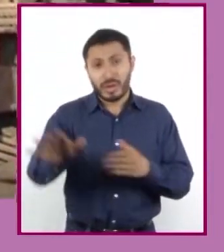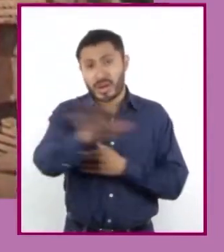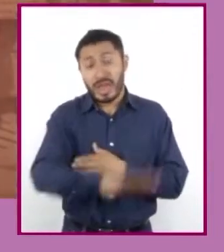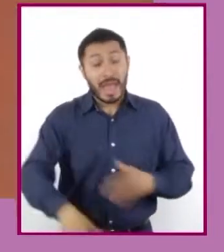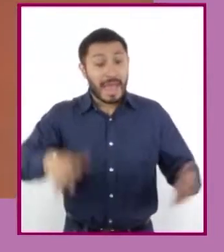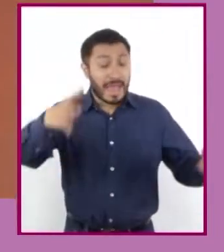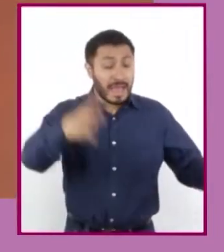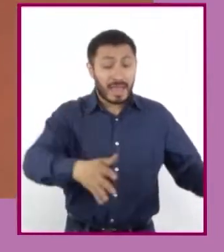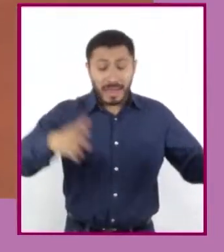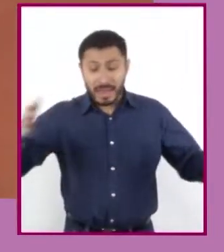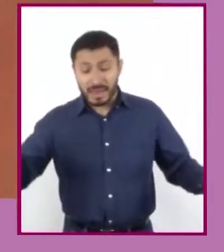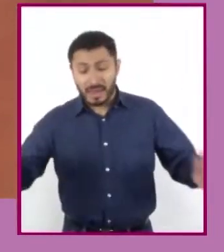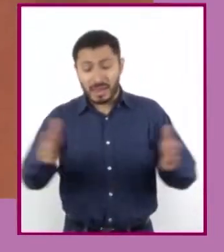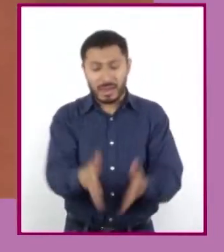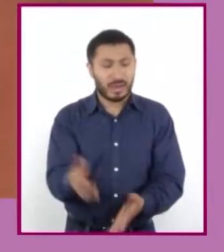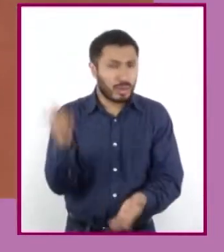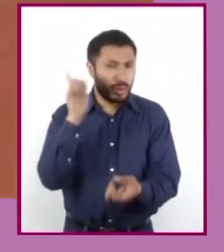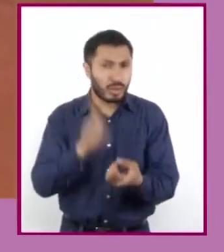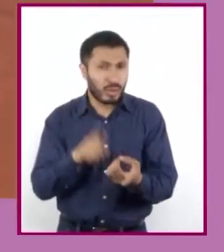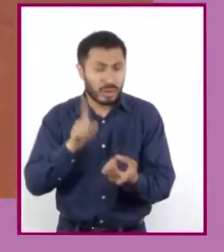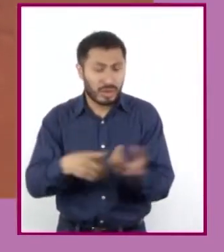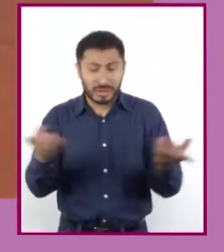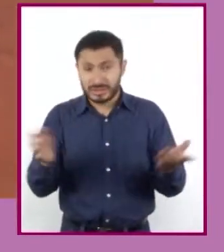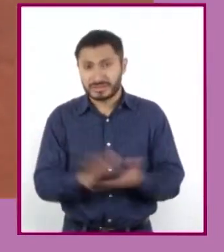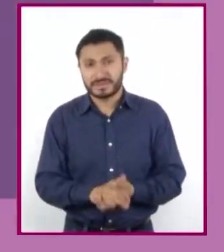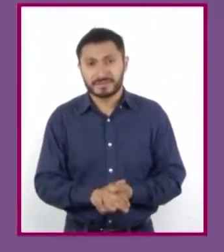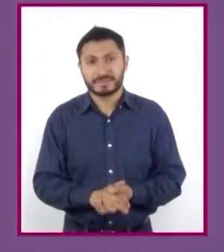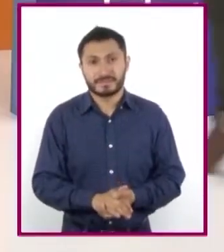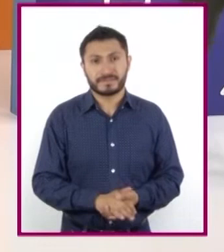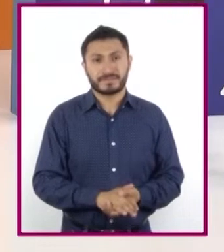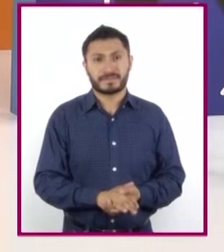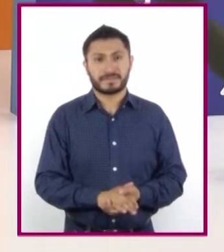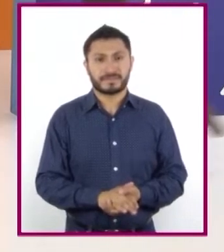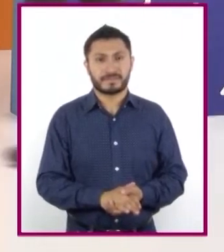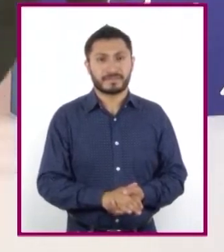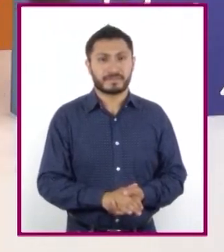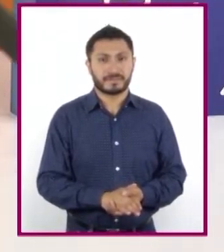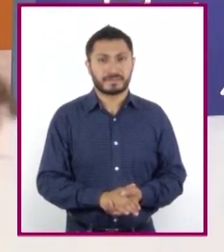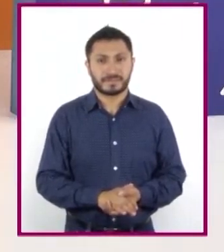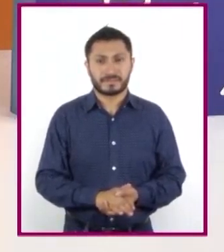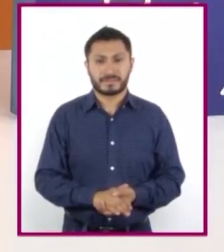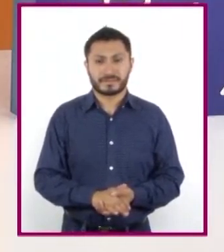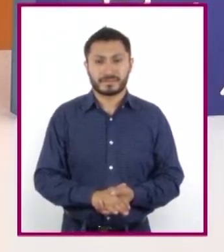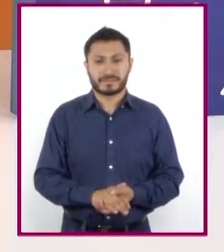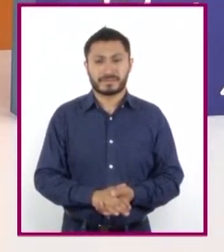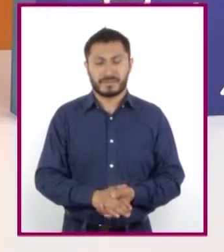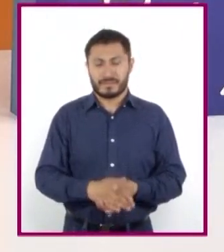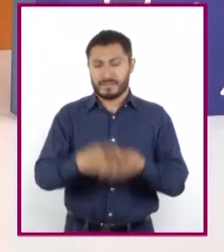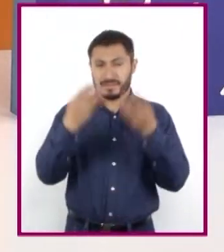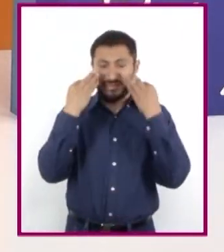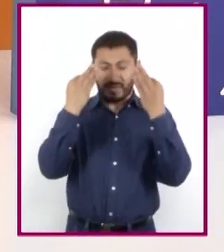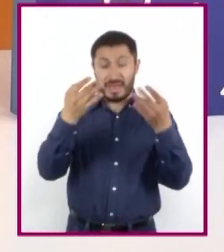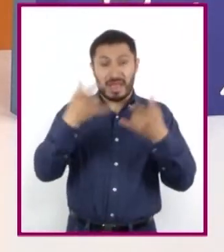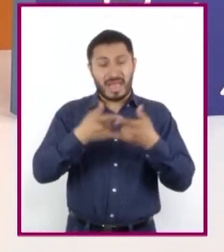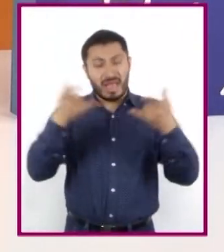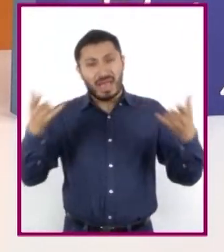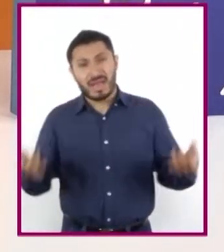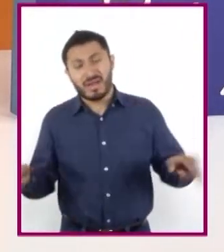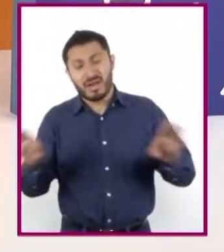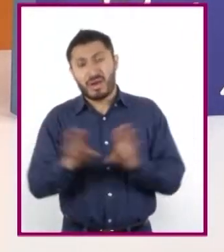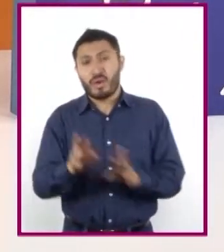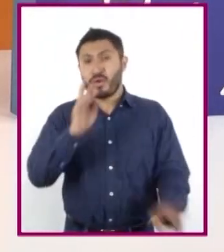del estudio, análisis e interpretación de distintas fuentes. Como escucharon, la historia es